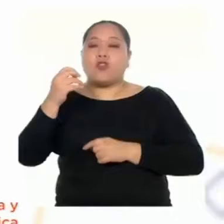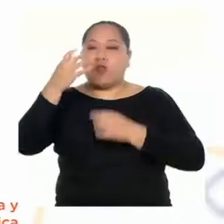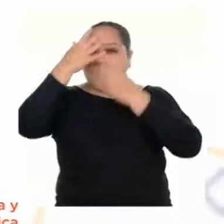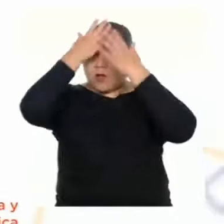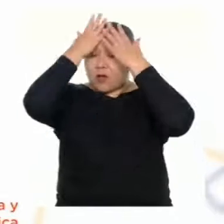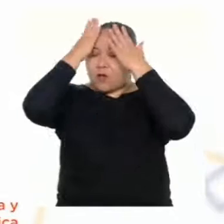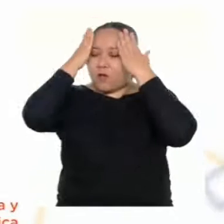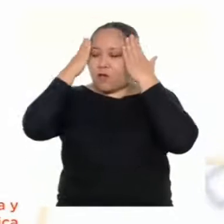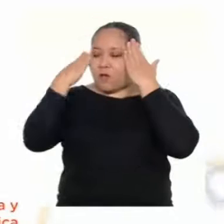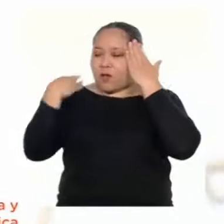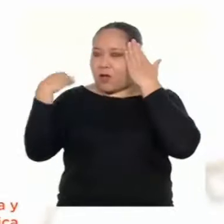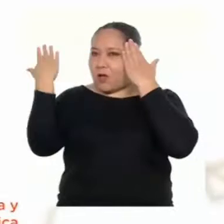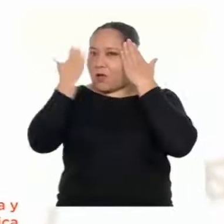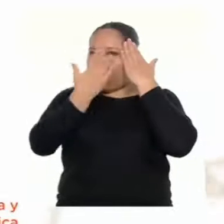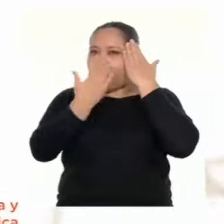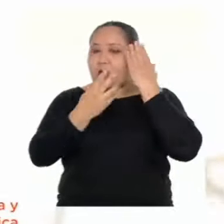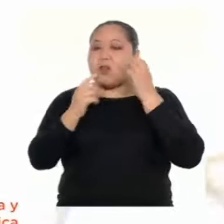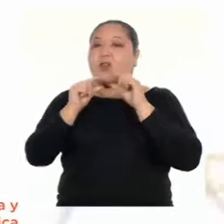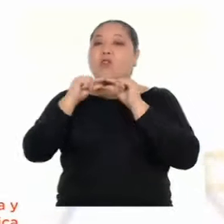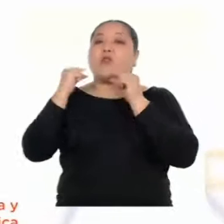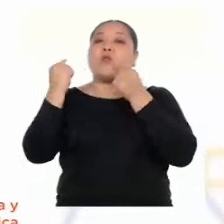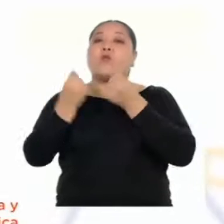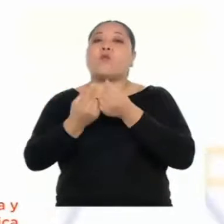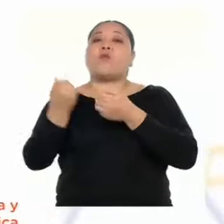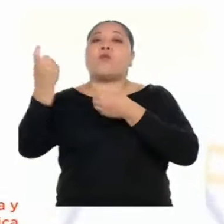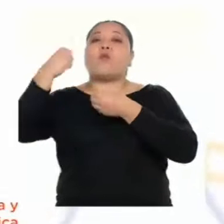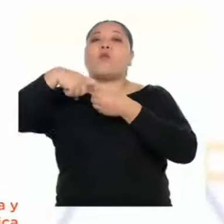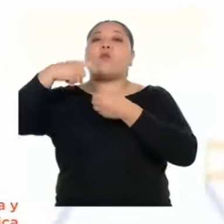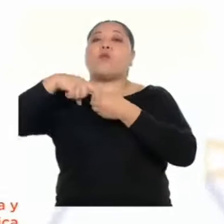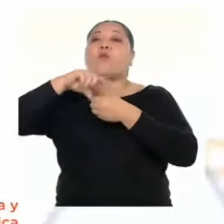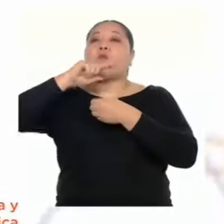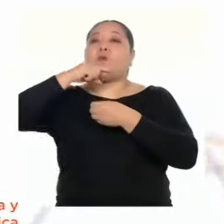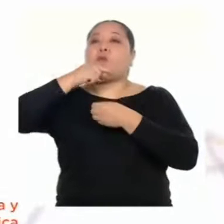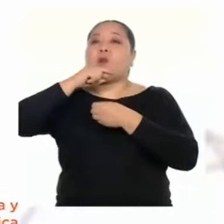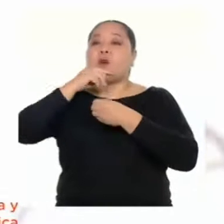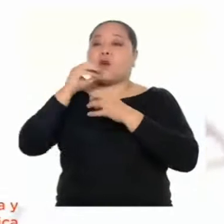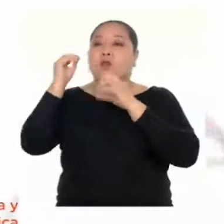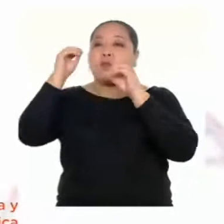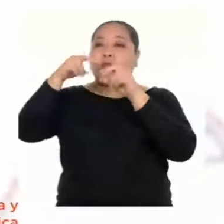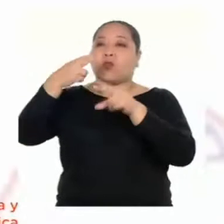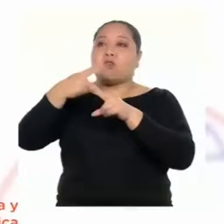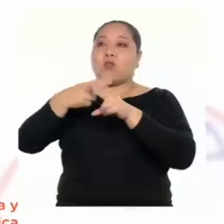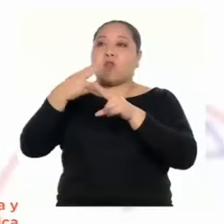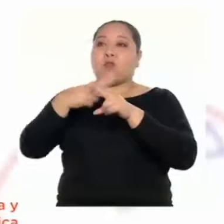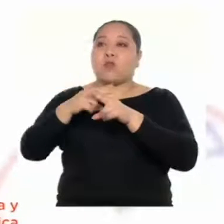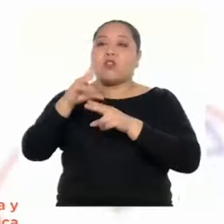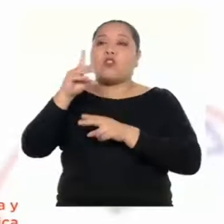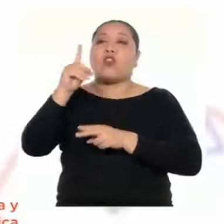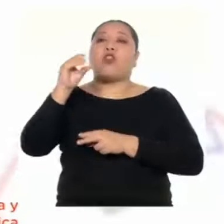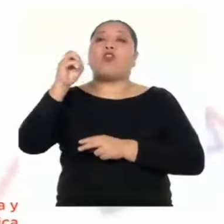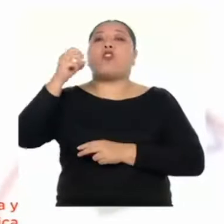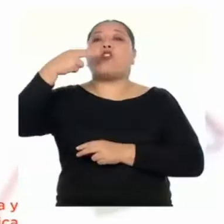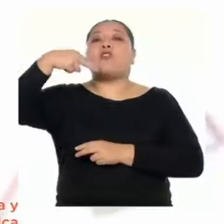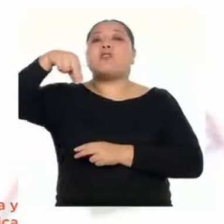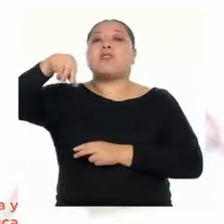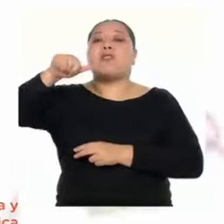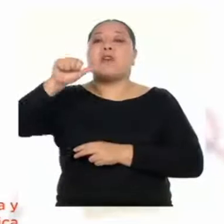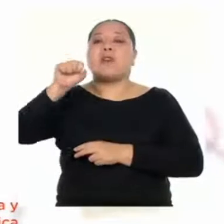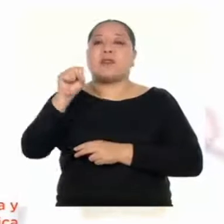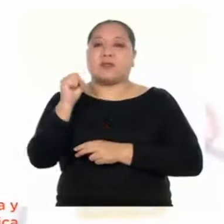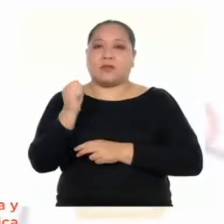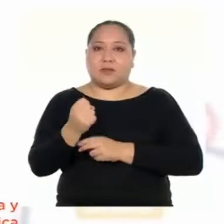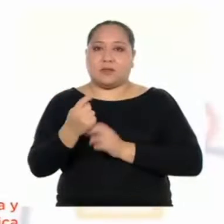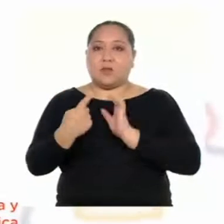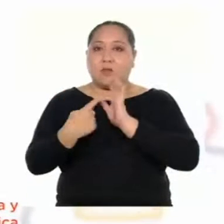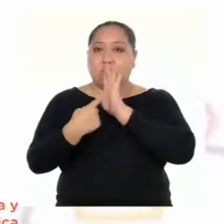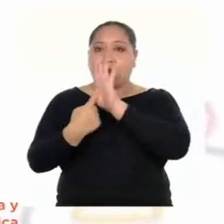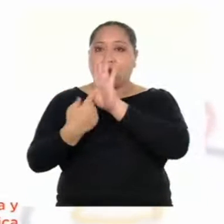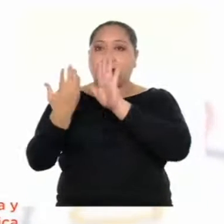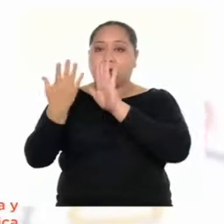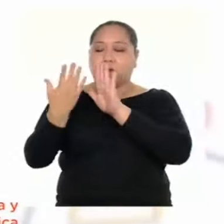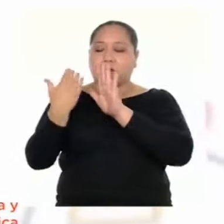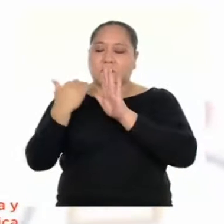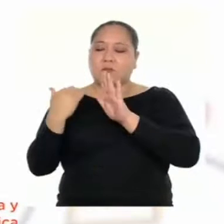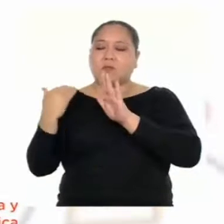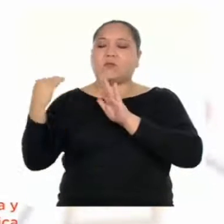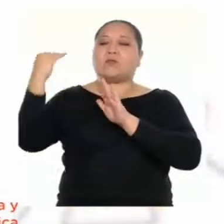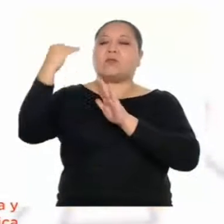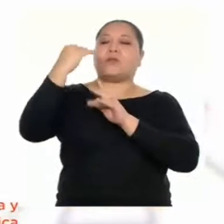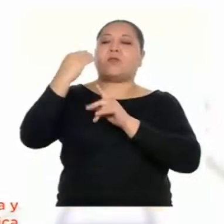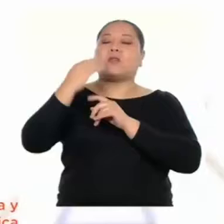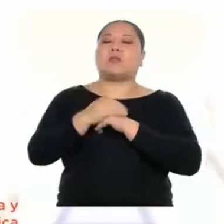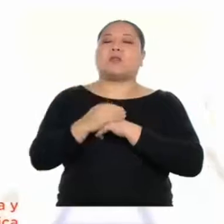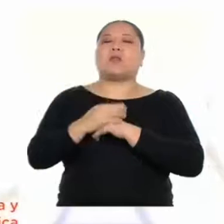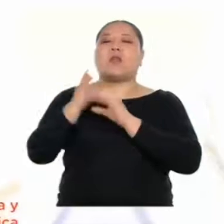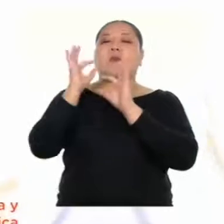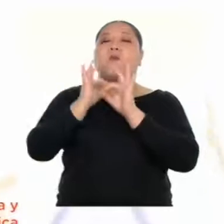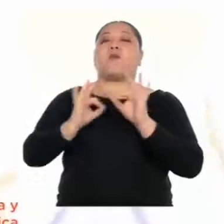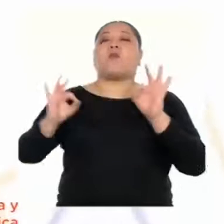velo negro, grupo compuesto por mujeres que serían nombradas bajo el título de doñas, muestra de distinción y nobleza